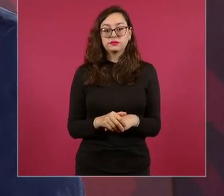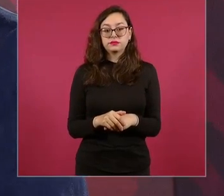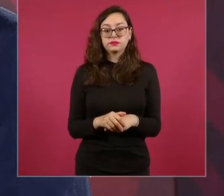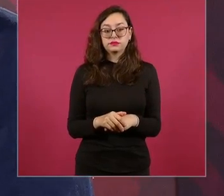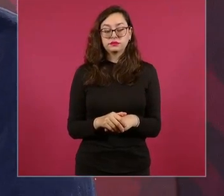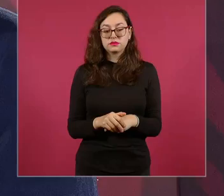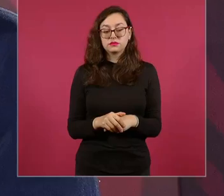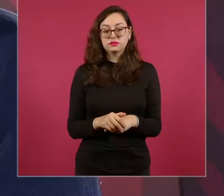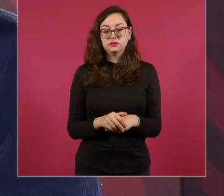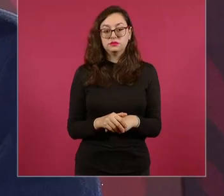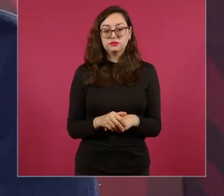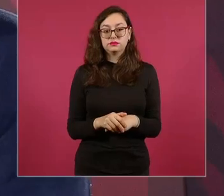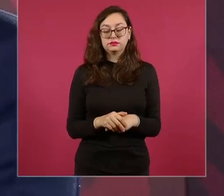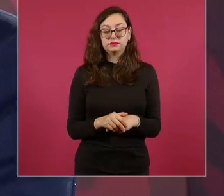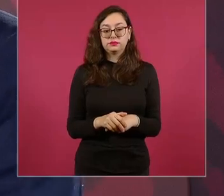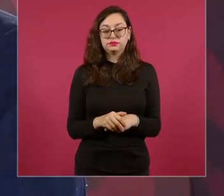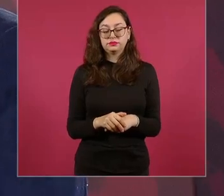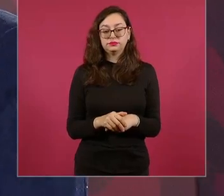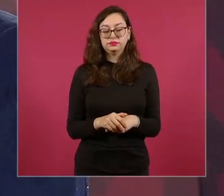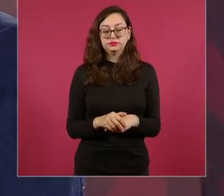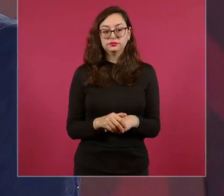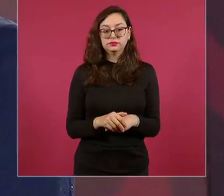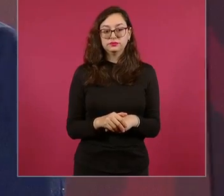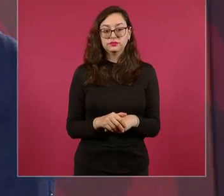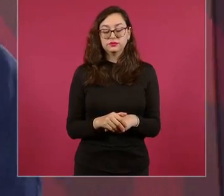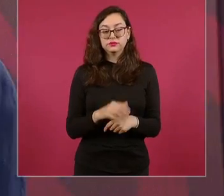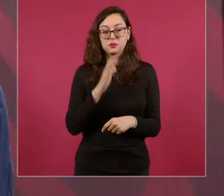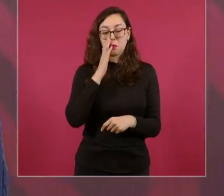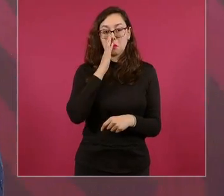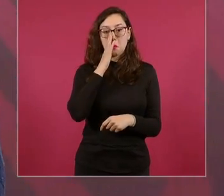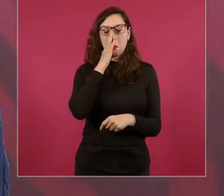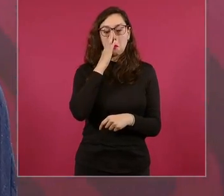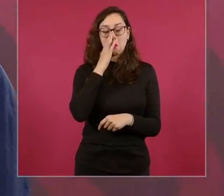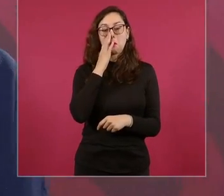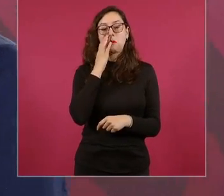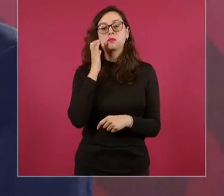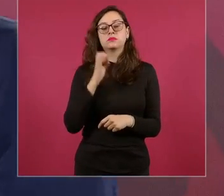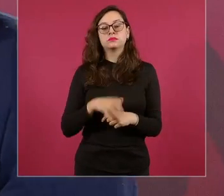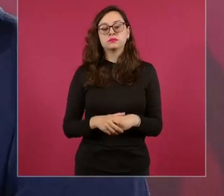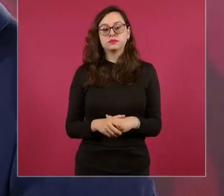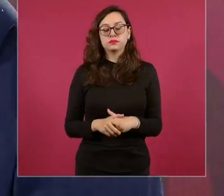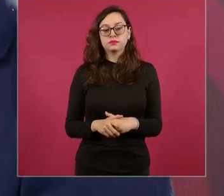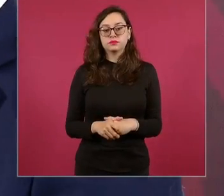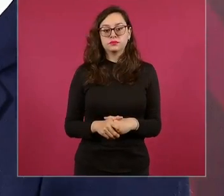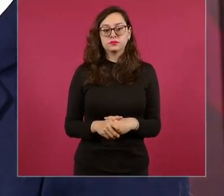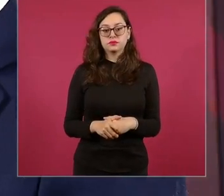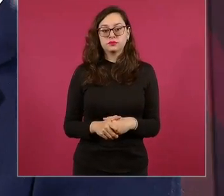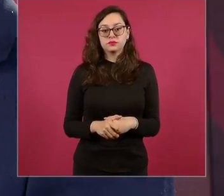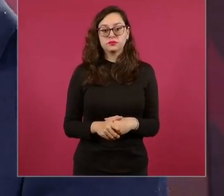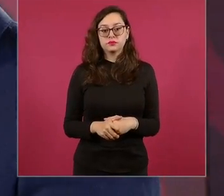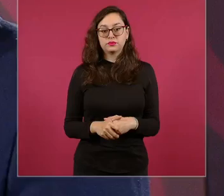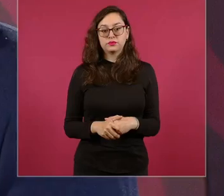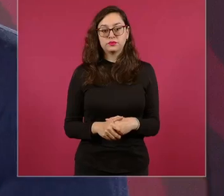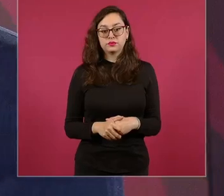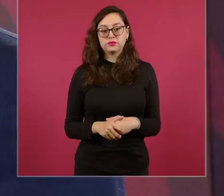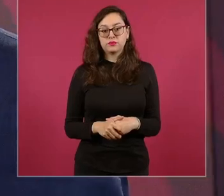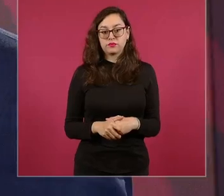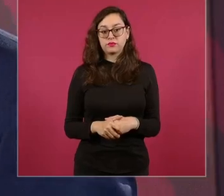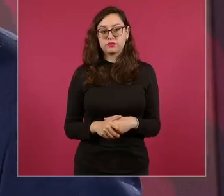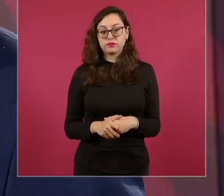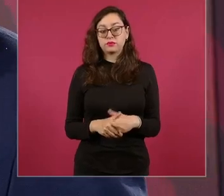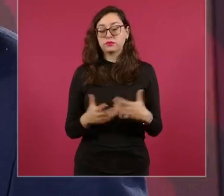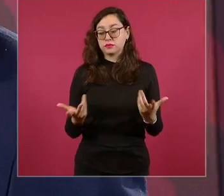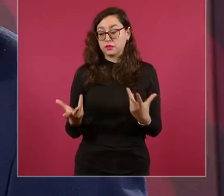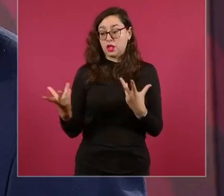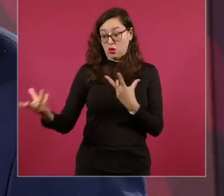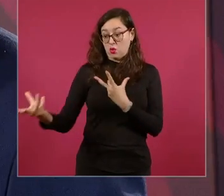con ellos sobre todo a partir de que se autorizó la creación